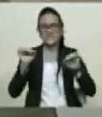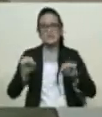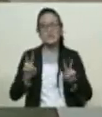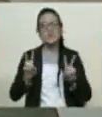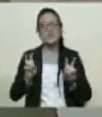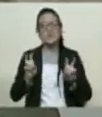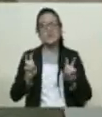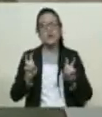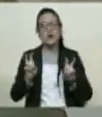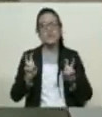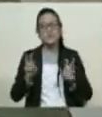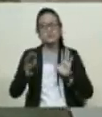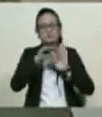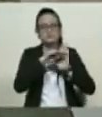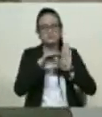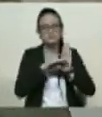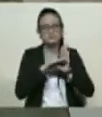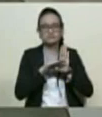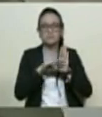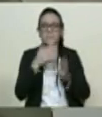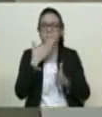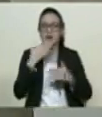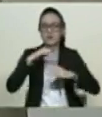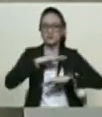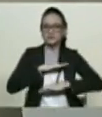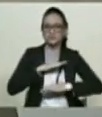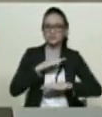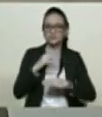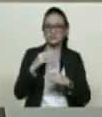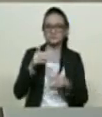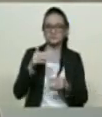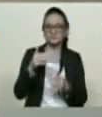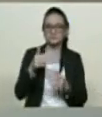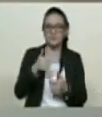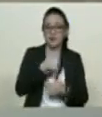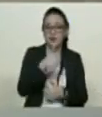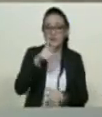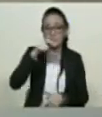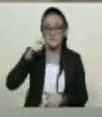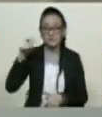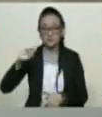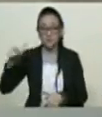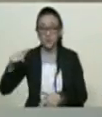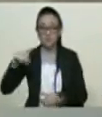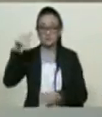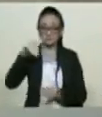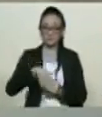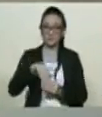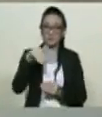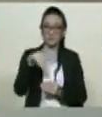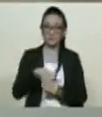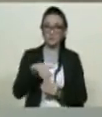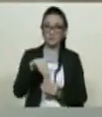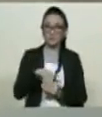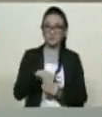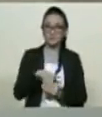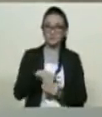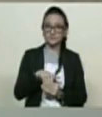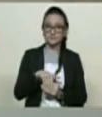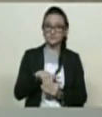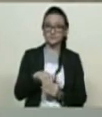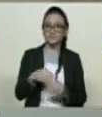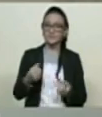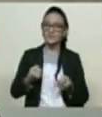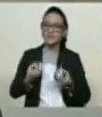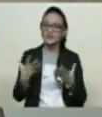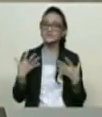hacen efectivo el ejercicio de los derechos de las electoras y los electores y le dan